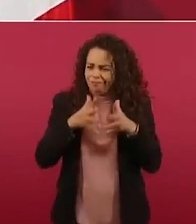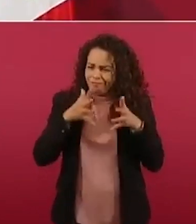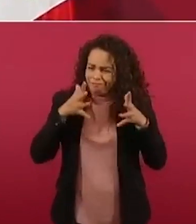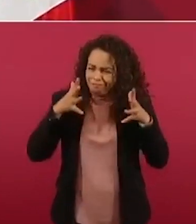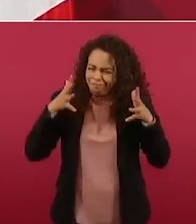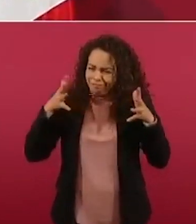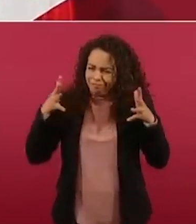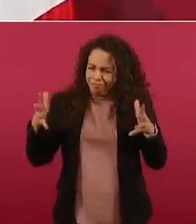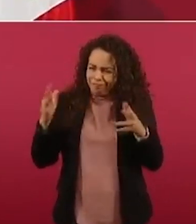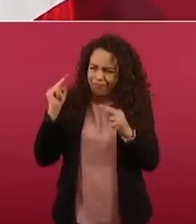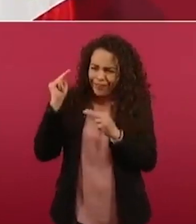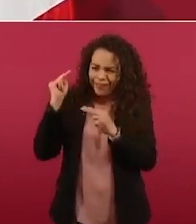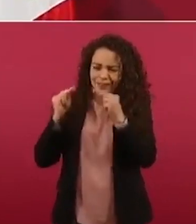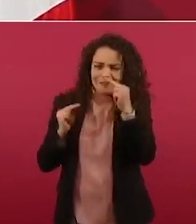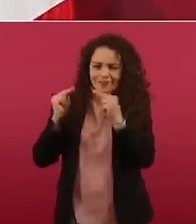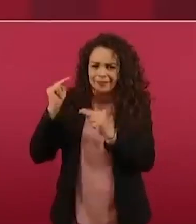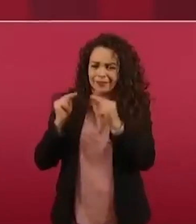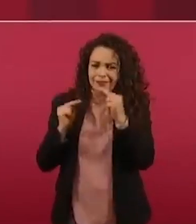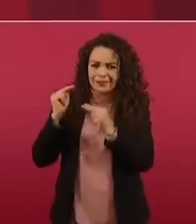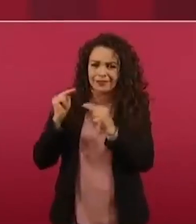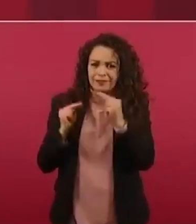de desproporción.